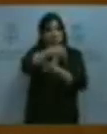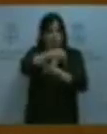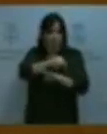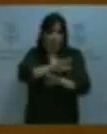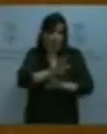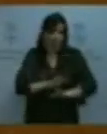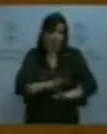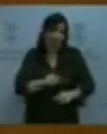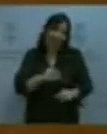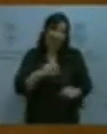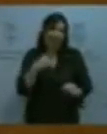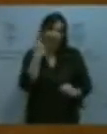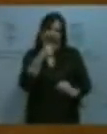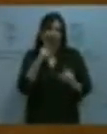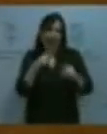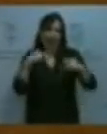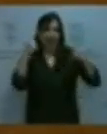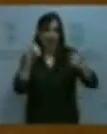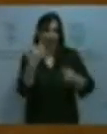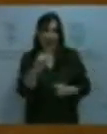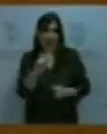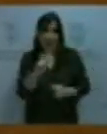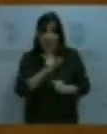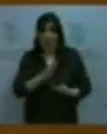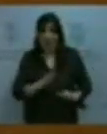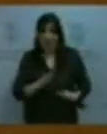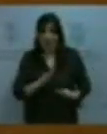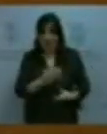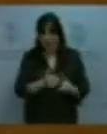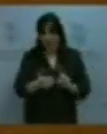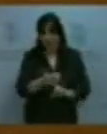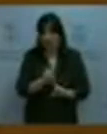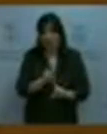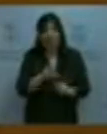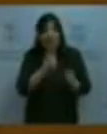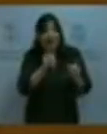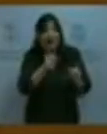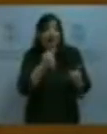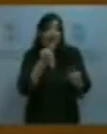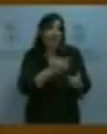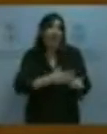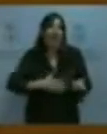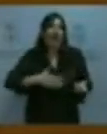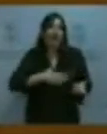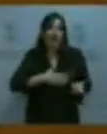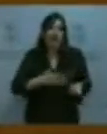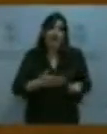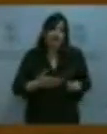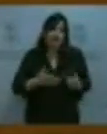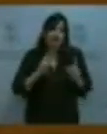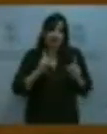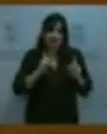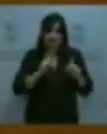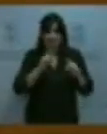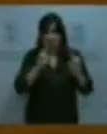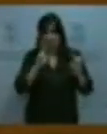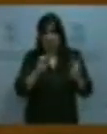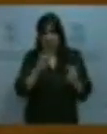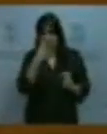la asimetría y en este caso dirá que es amable. El problema, consejero, está claro,